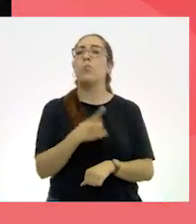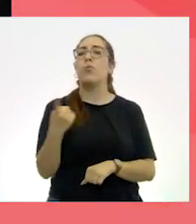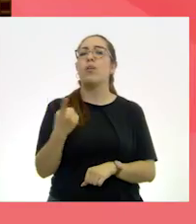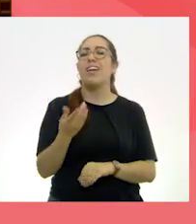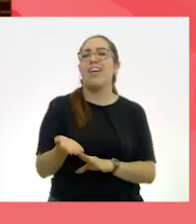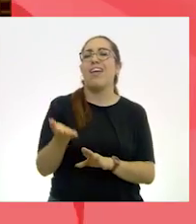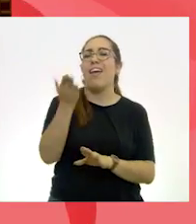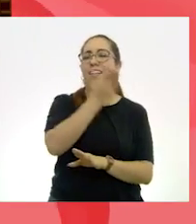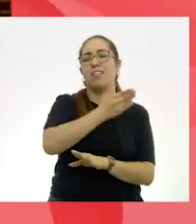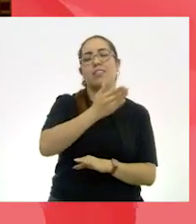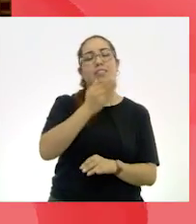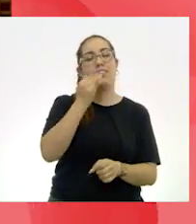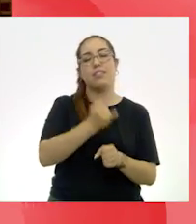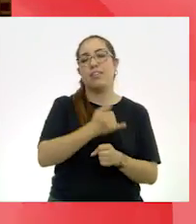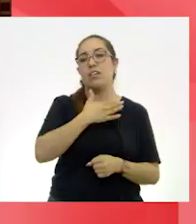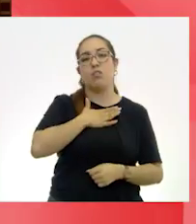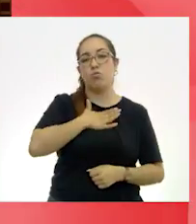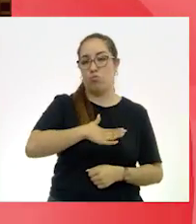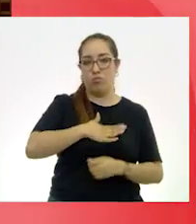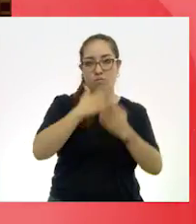hechas o por la